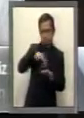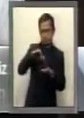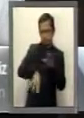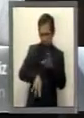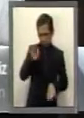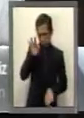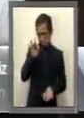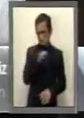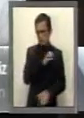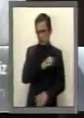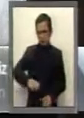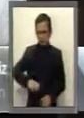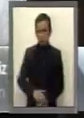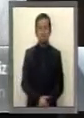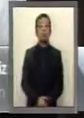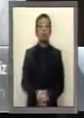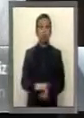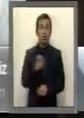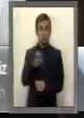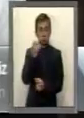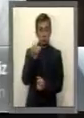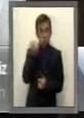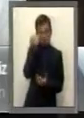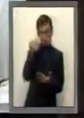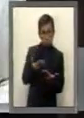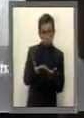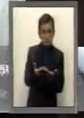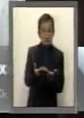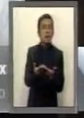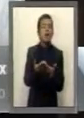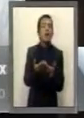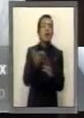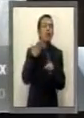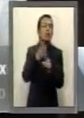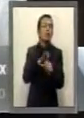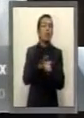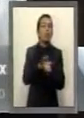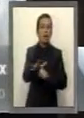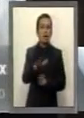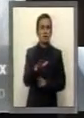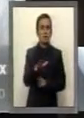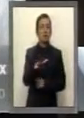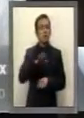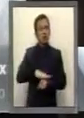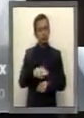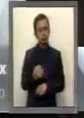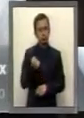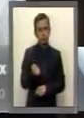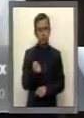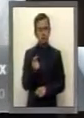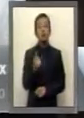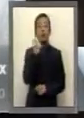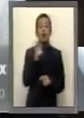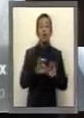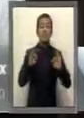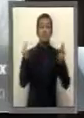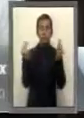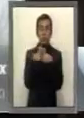presente propuesta tiene como finalidad el fortalecimiento de uno de los mecanismos